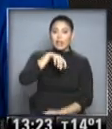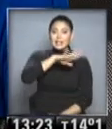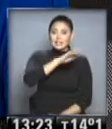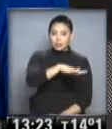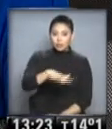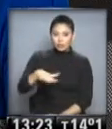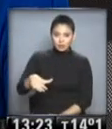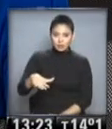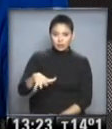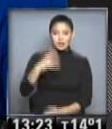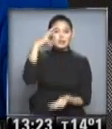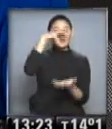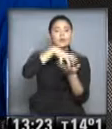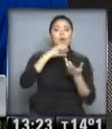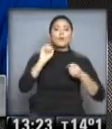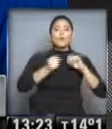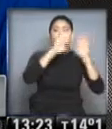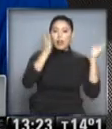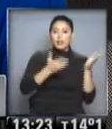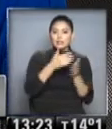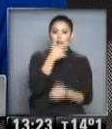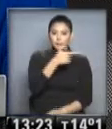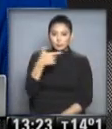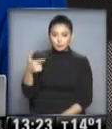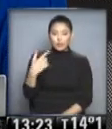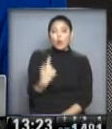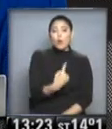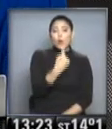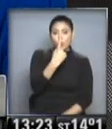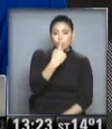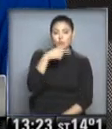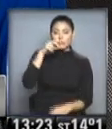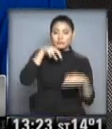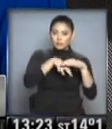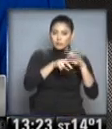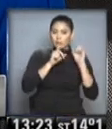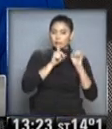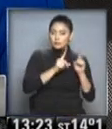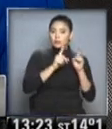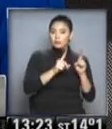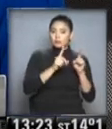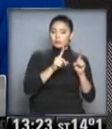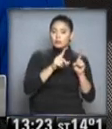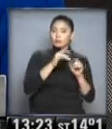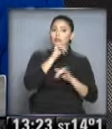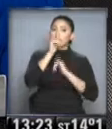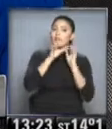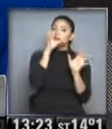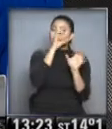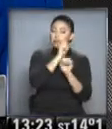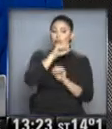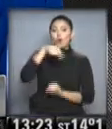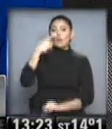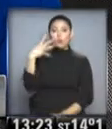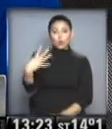chicos en la puerta de un boliche todos adolescentes uno de ellos todavía está internado con estado reservado en los otros